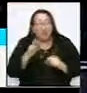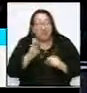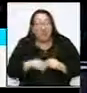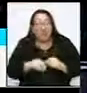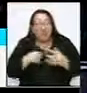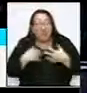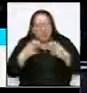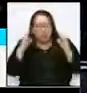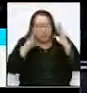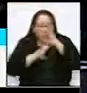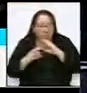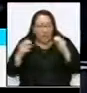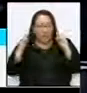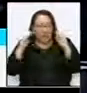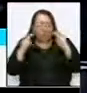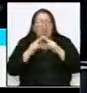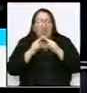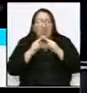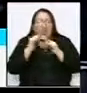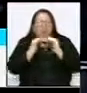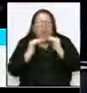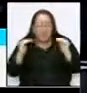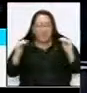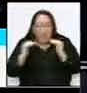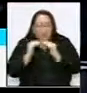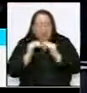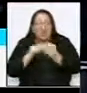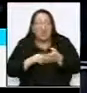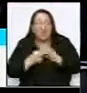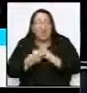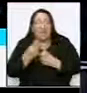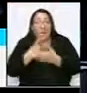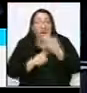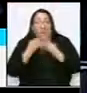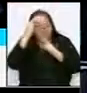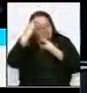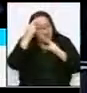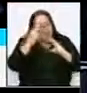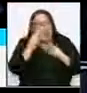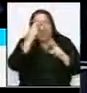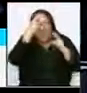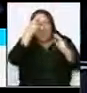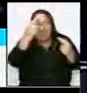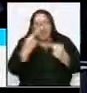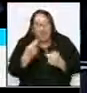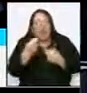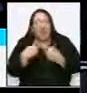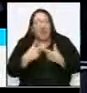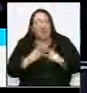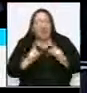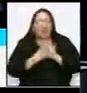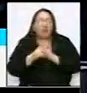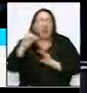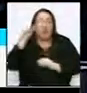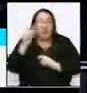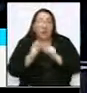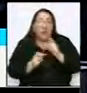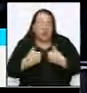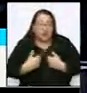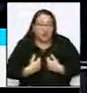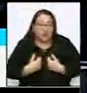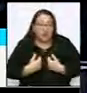equilibrios que puedan garantizar esas esferas para la libertad y para los derechos de los